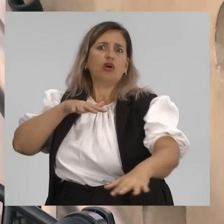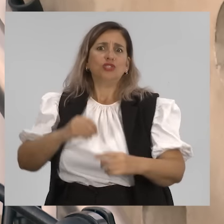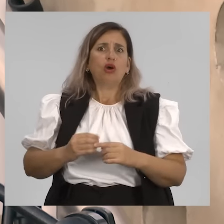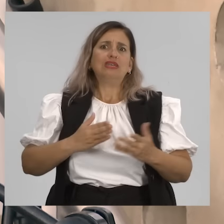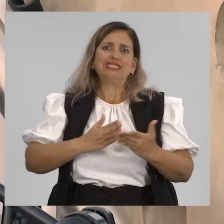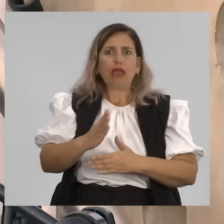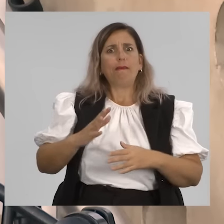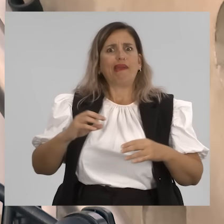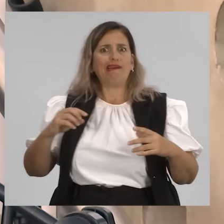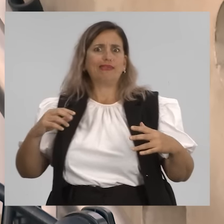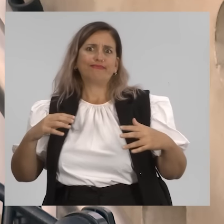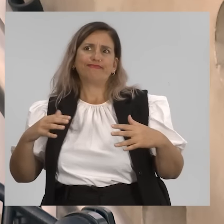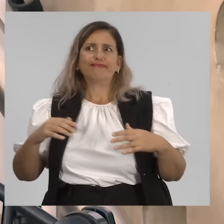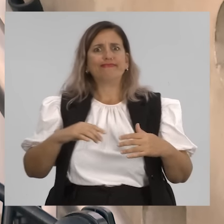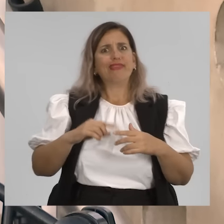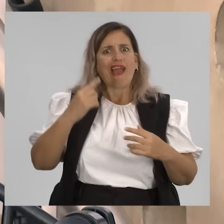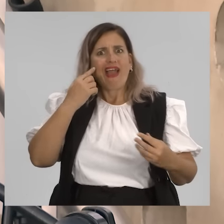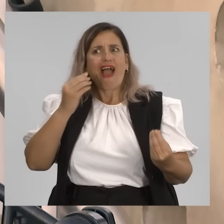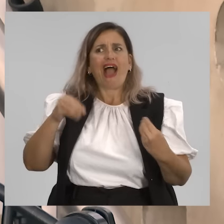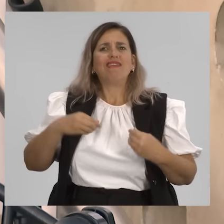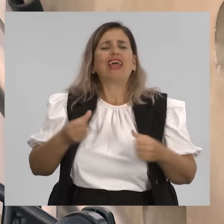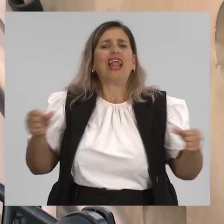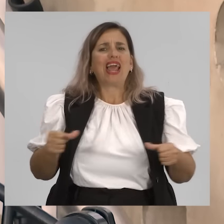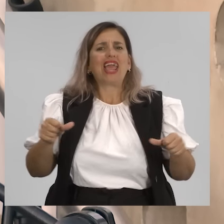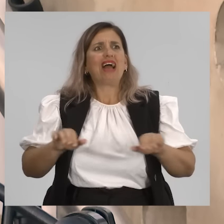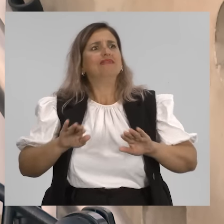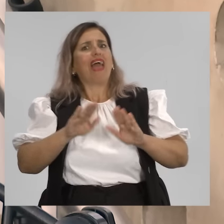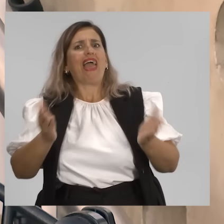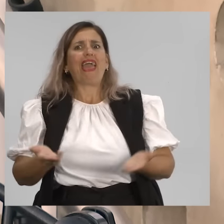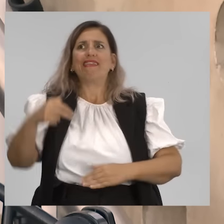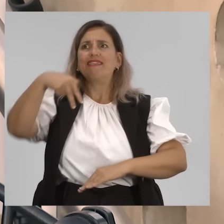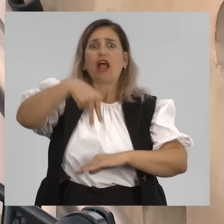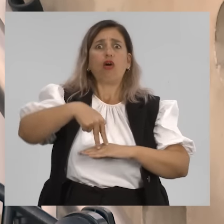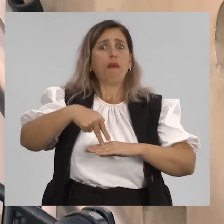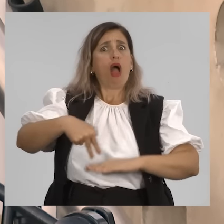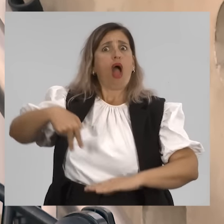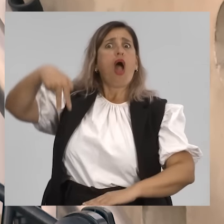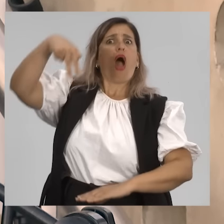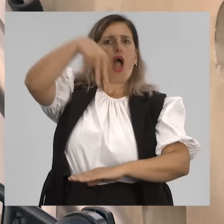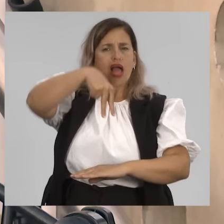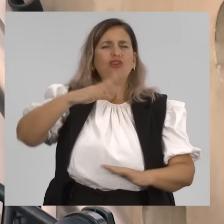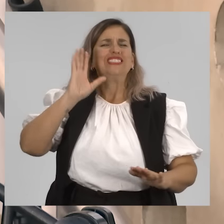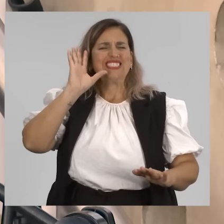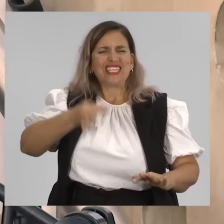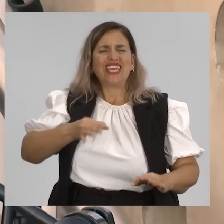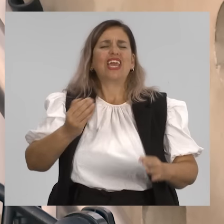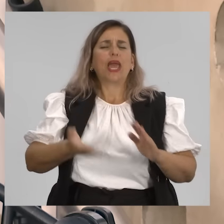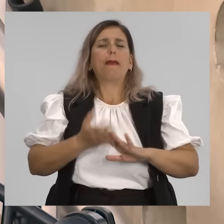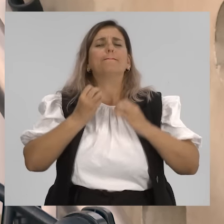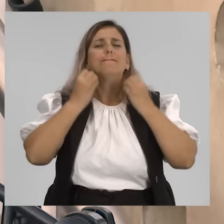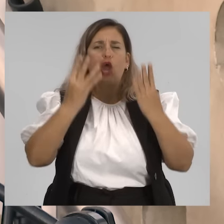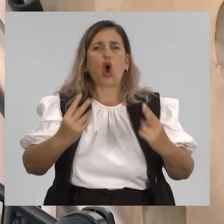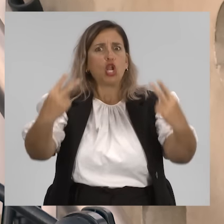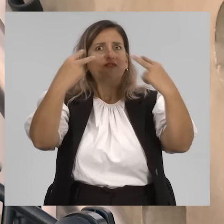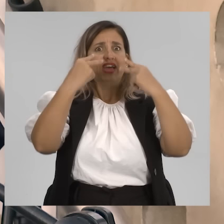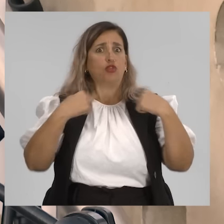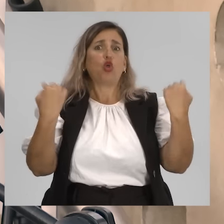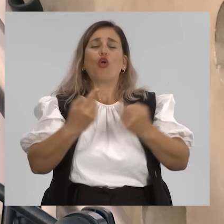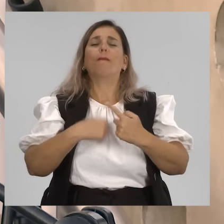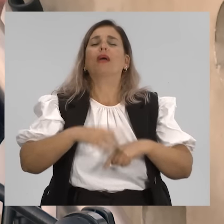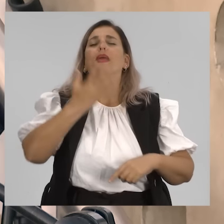con quienes hacen los estrados. Porque por lo general los hacen altos. Sé que son más prácticos y que se ve mejor. Pero a